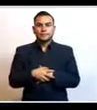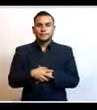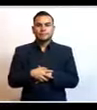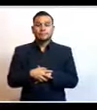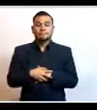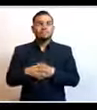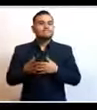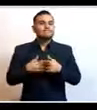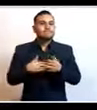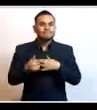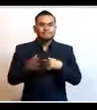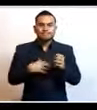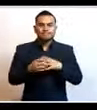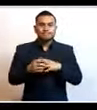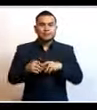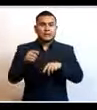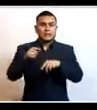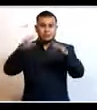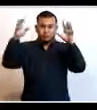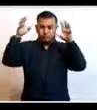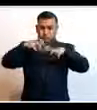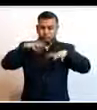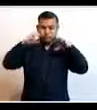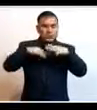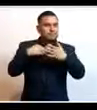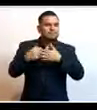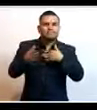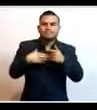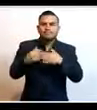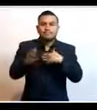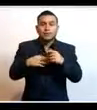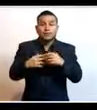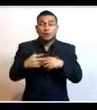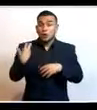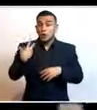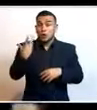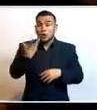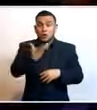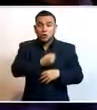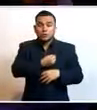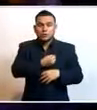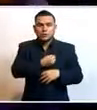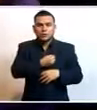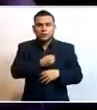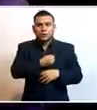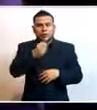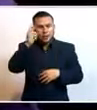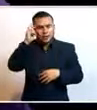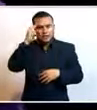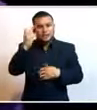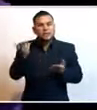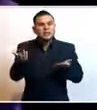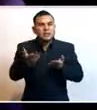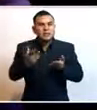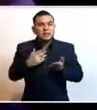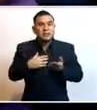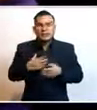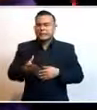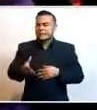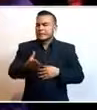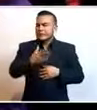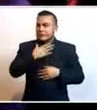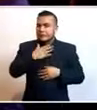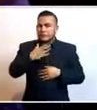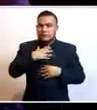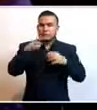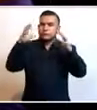No importa la inclemencia del tiempo, estamos atravesando este momento tan difícil de